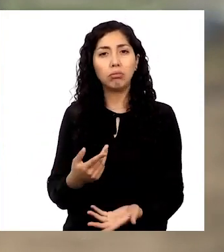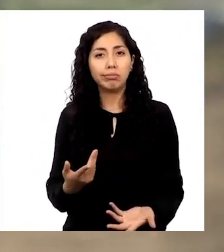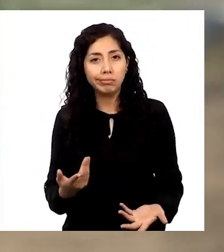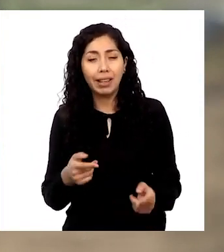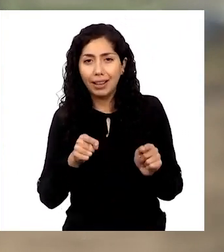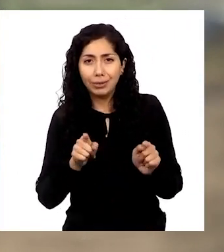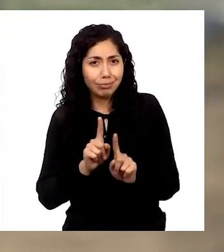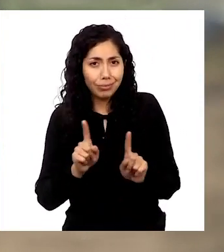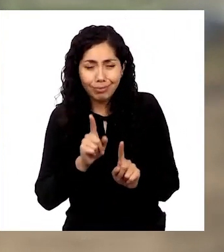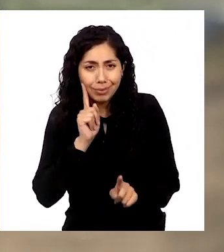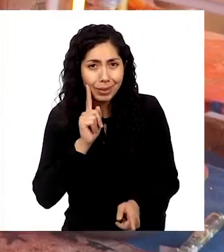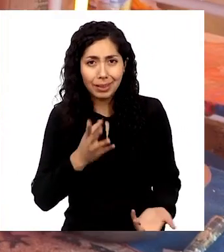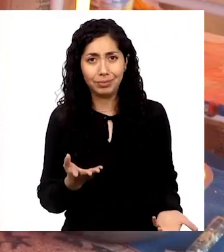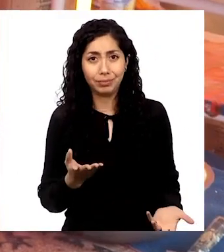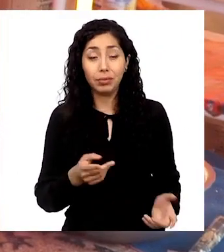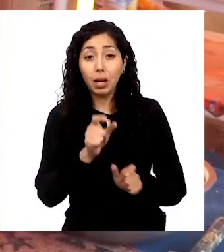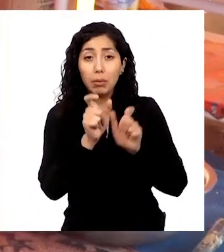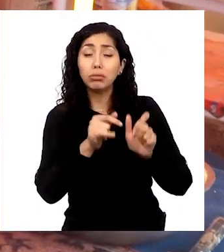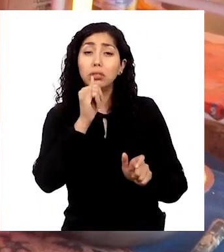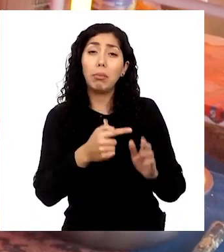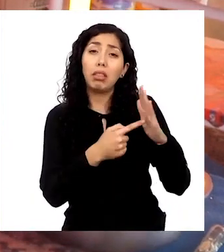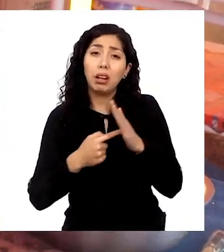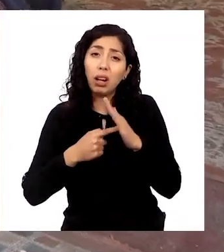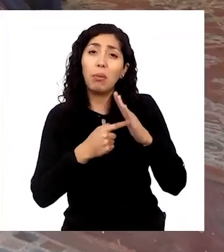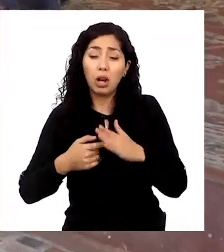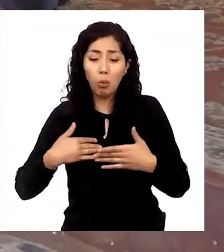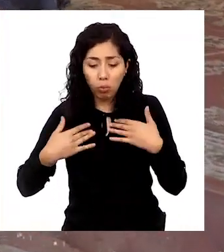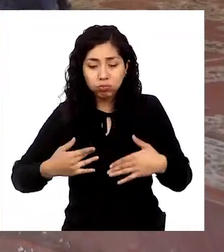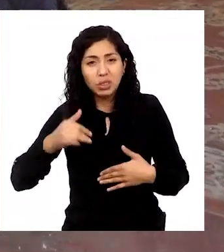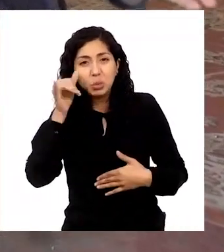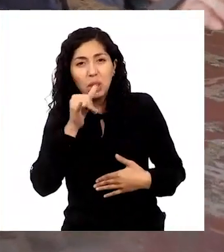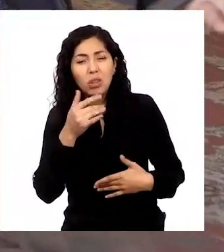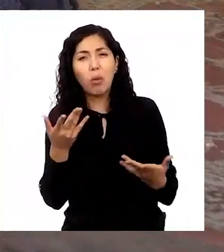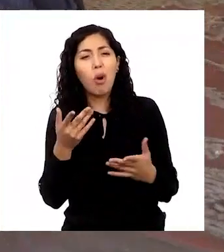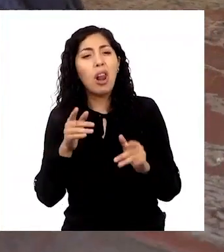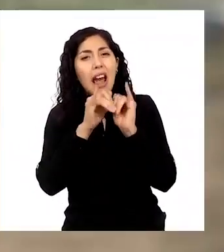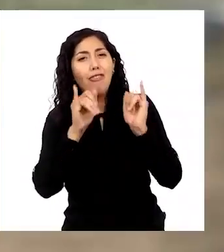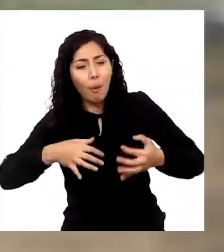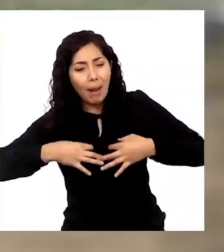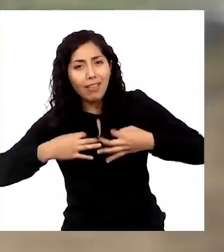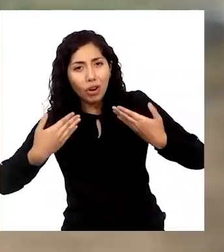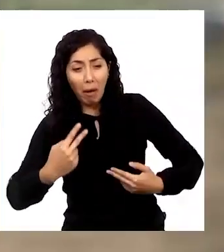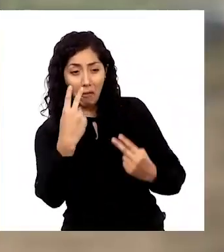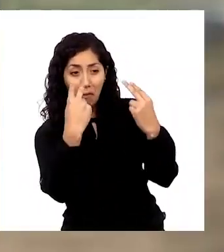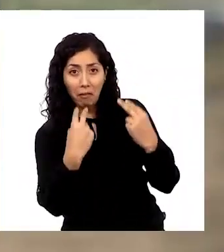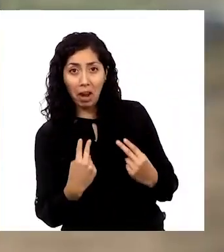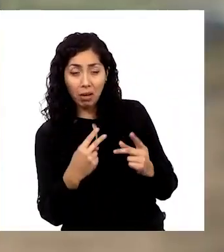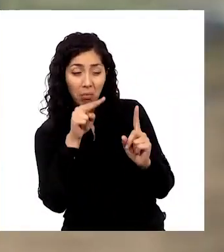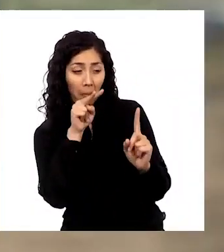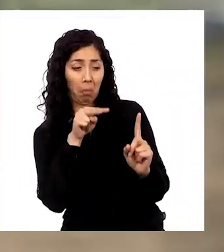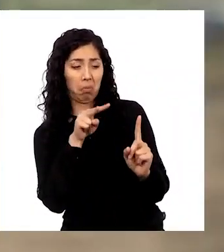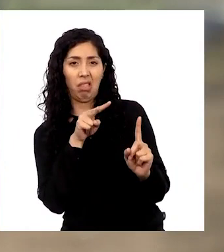nosotros queremos, y así no es la vida. Y la gente siempre nos discriminaba por andar sucio, por solo la forma de vernos. Ni siquiera